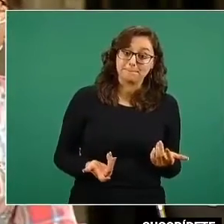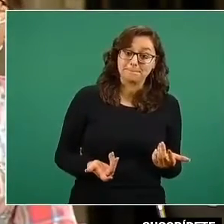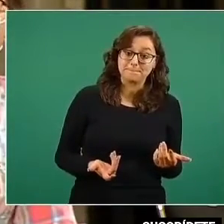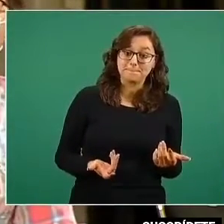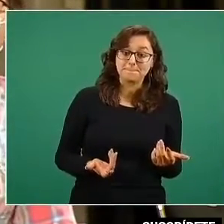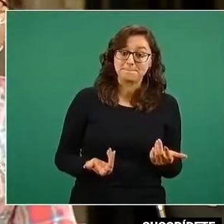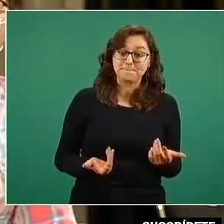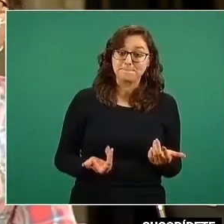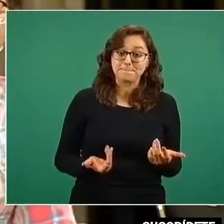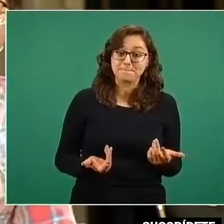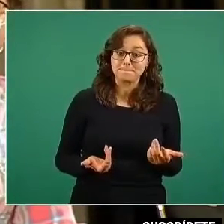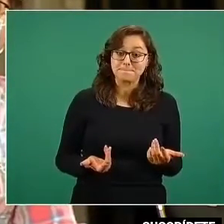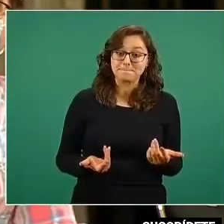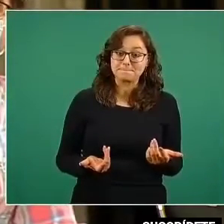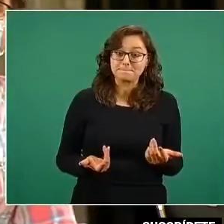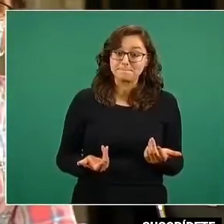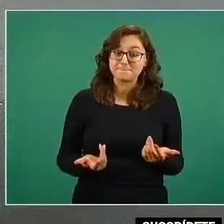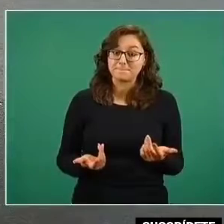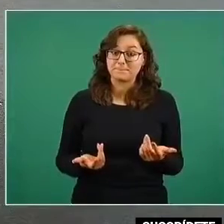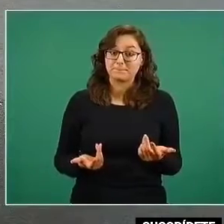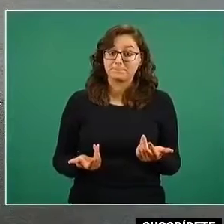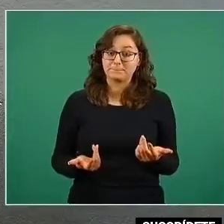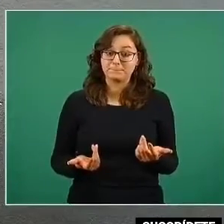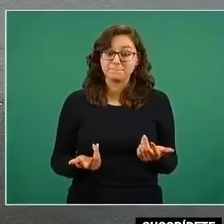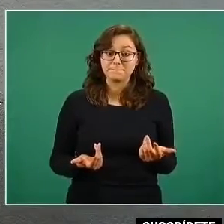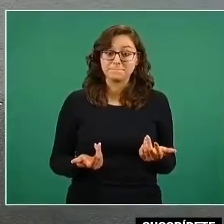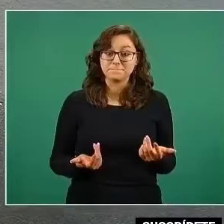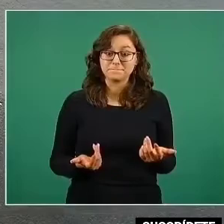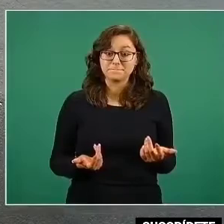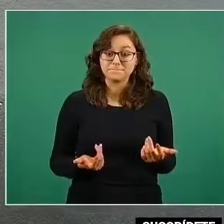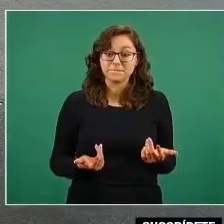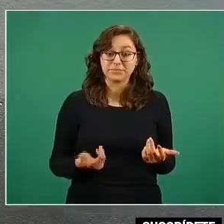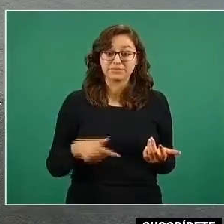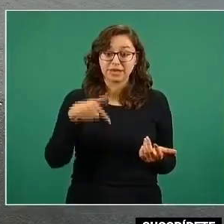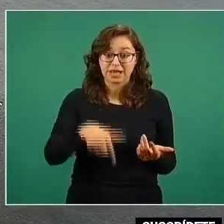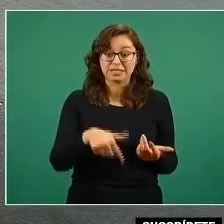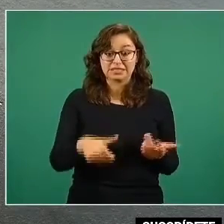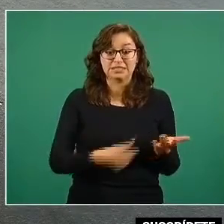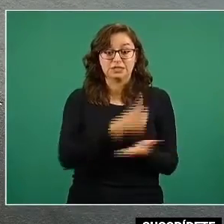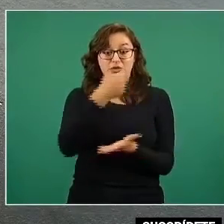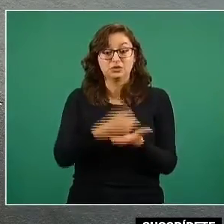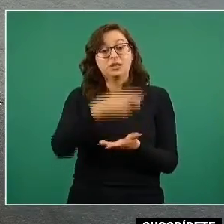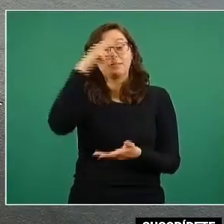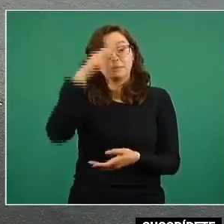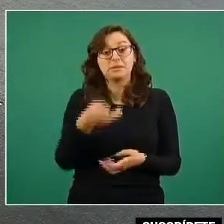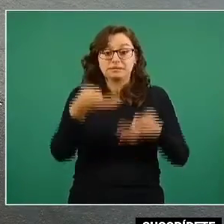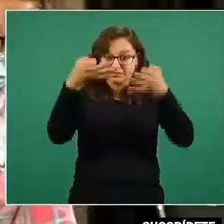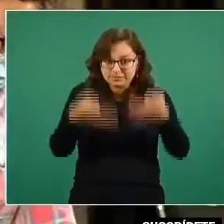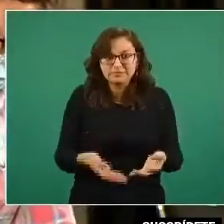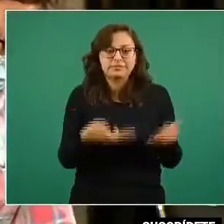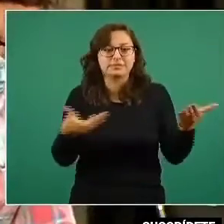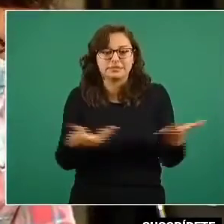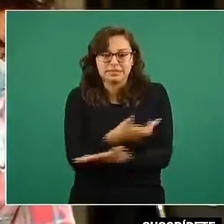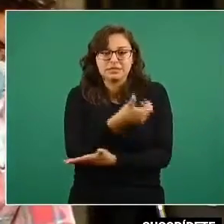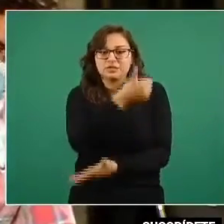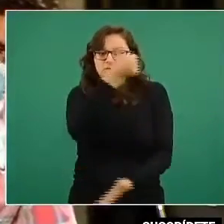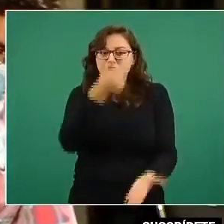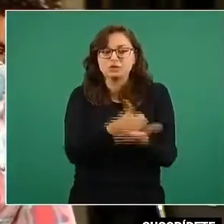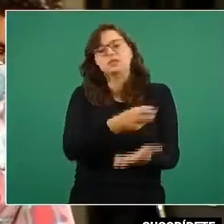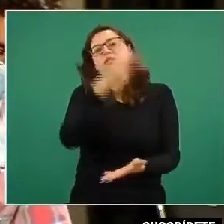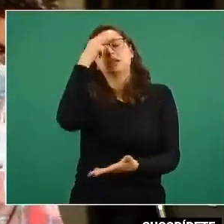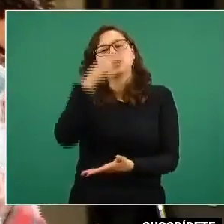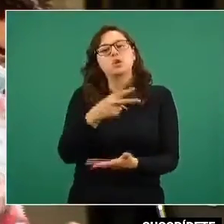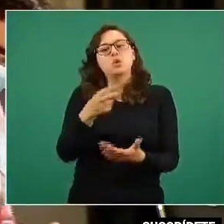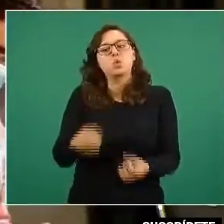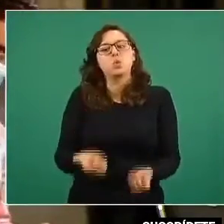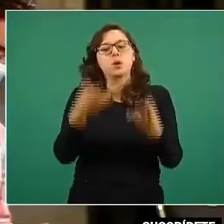mencionaba, en el caso de la Ciudad de México, ¿cuántos son los pacientes que realmente son originarios aquí de la Ciudad de México y cuántos son